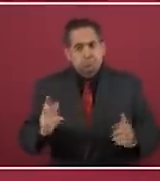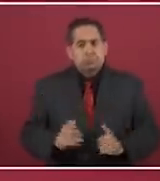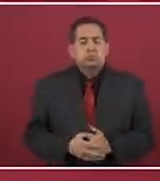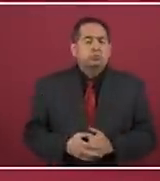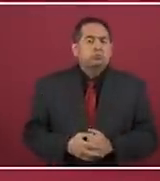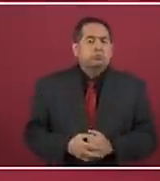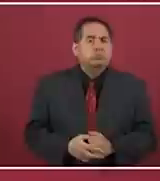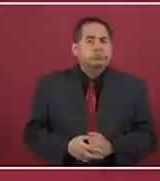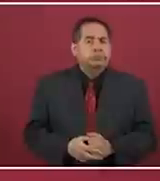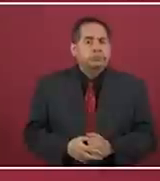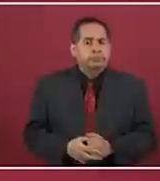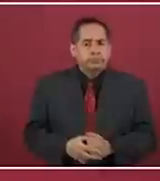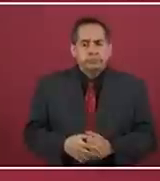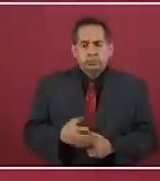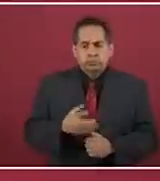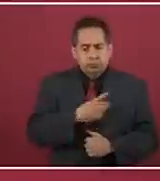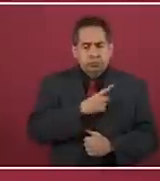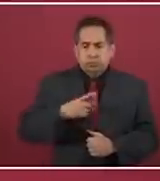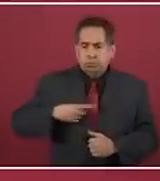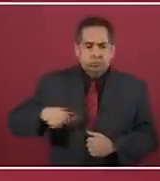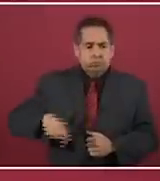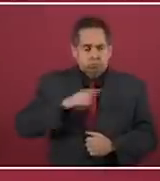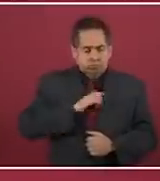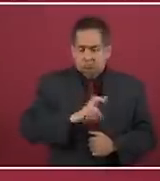Tenemos que ser muy respetuosos